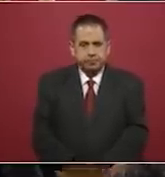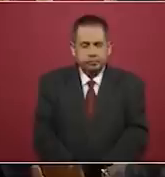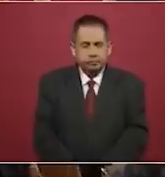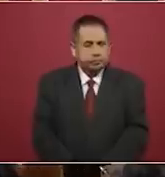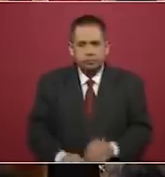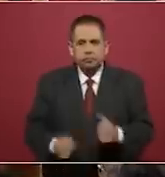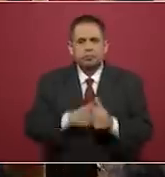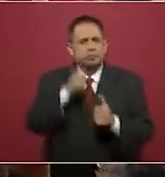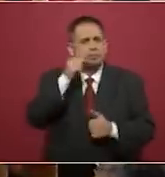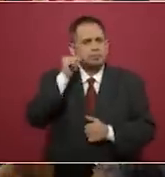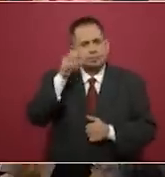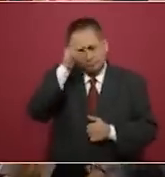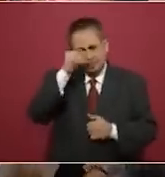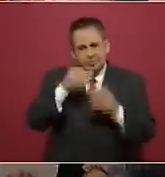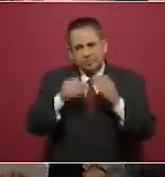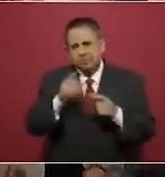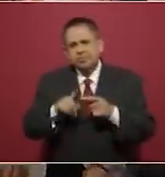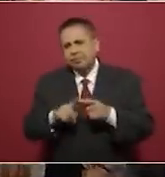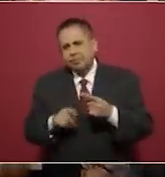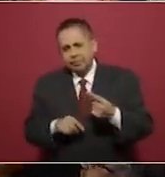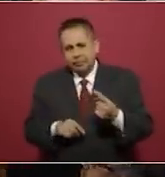el primero que quedó de ellos